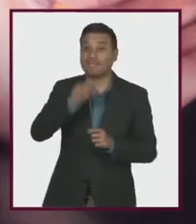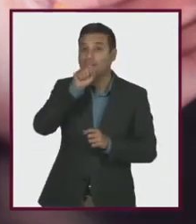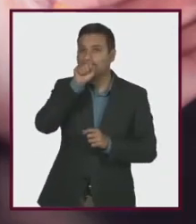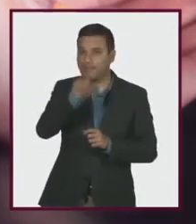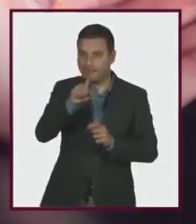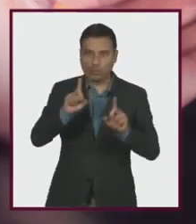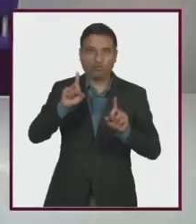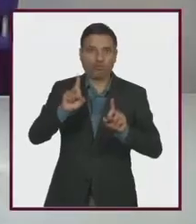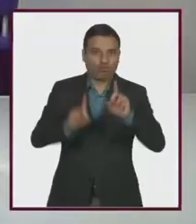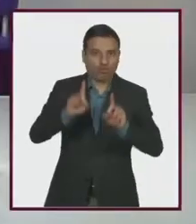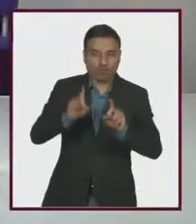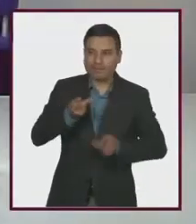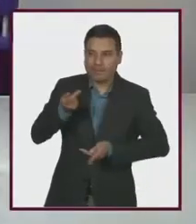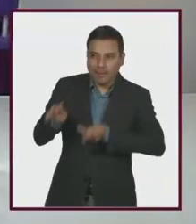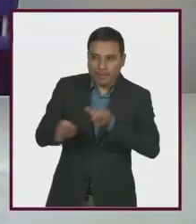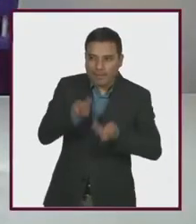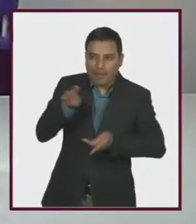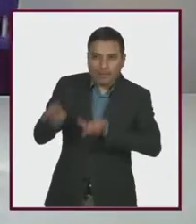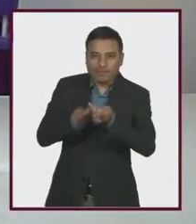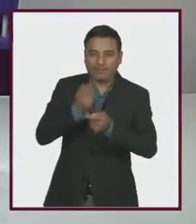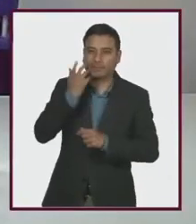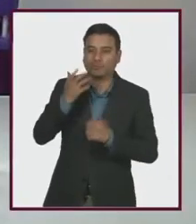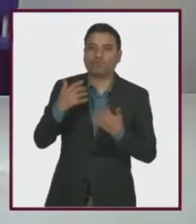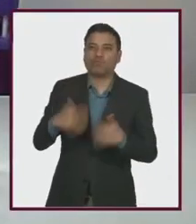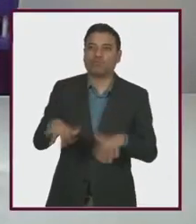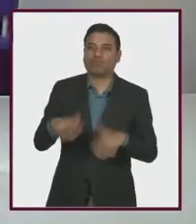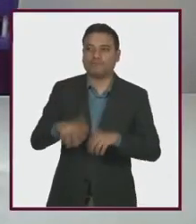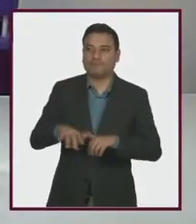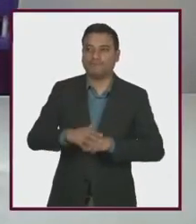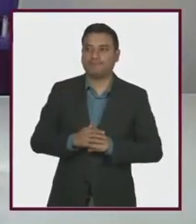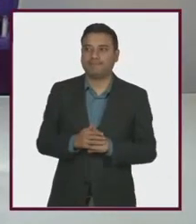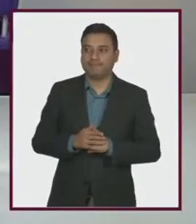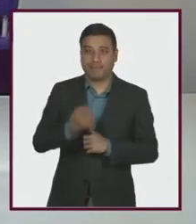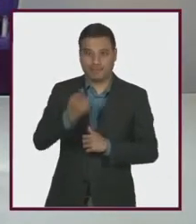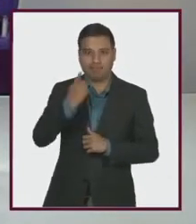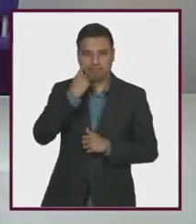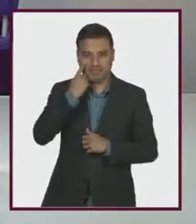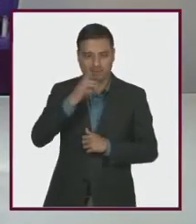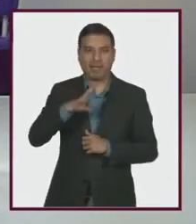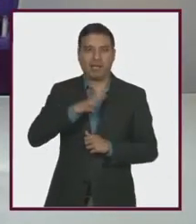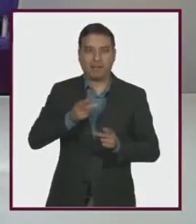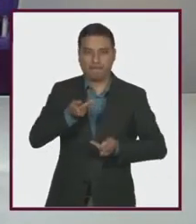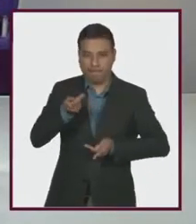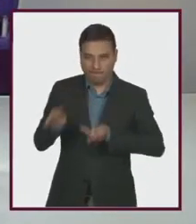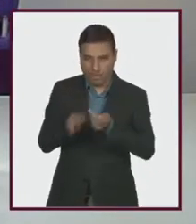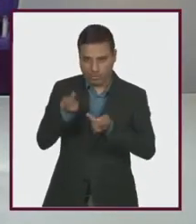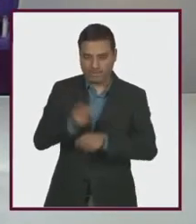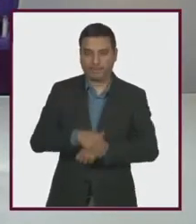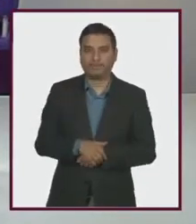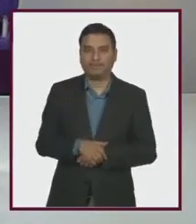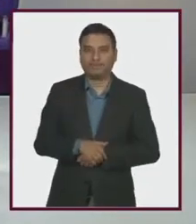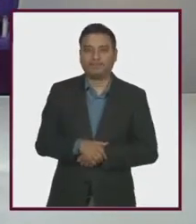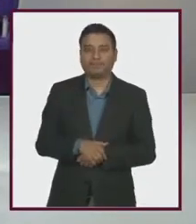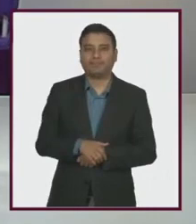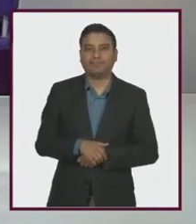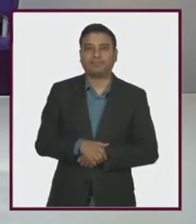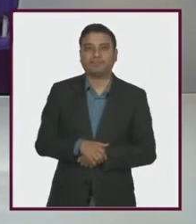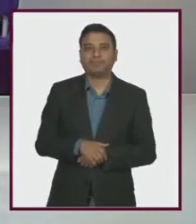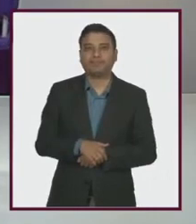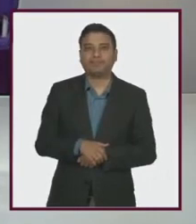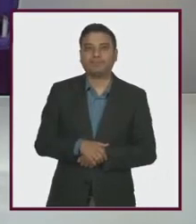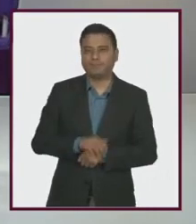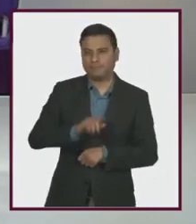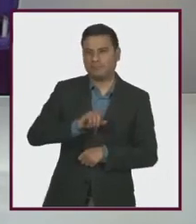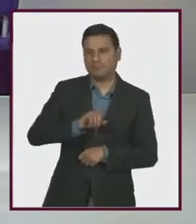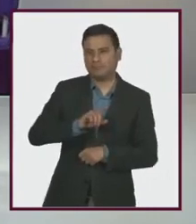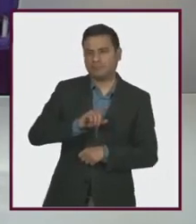dudas. Adelante, Dudas inmediatas y si me permites, tengo aquí algunas otras preguntas. Claro, las que lleguen, después te las vamos a